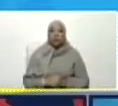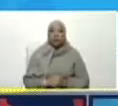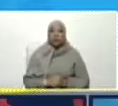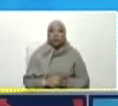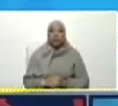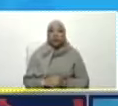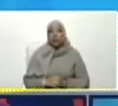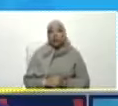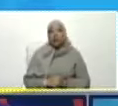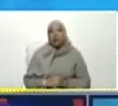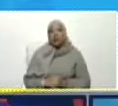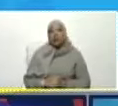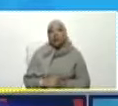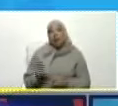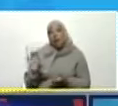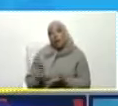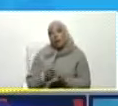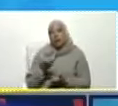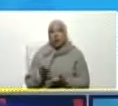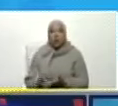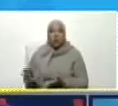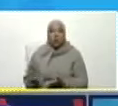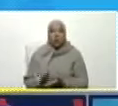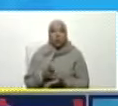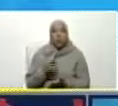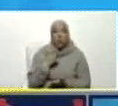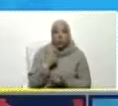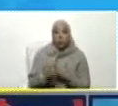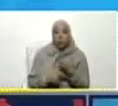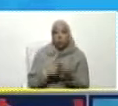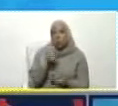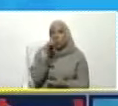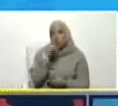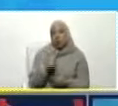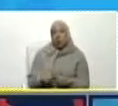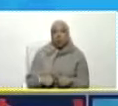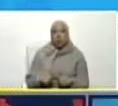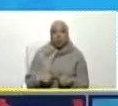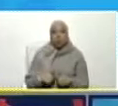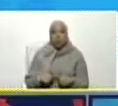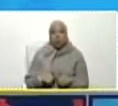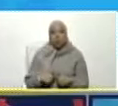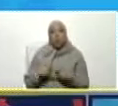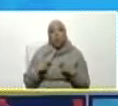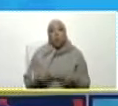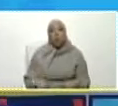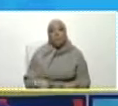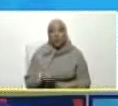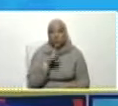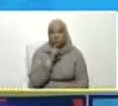como dice Silvio en su canción, unos años duramente humanos,